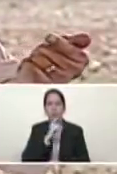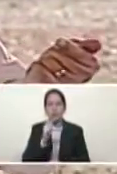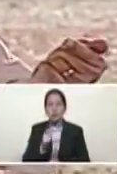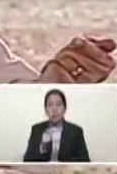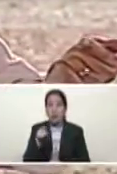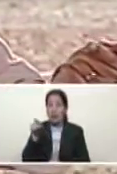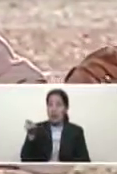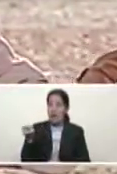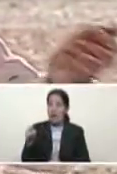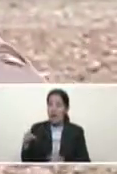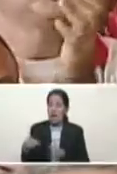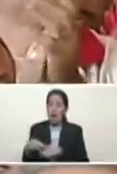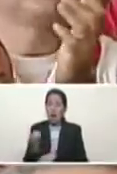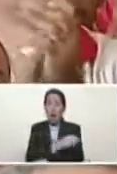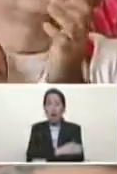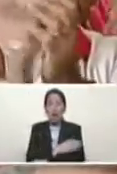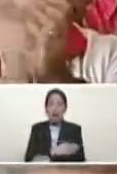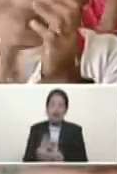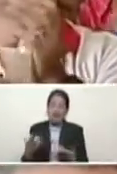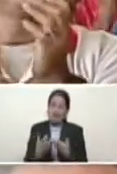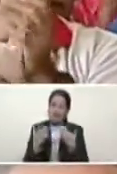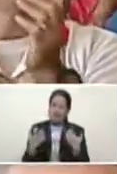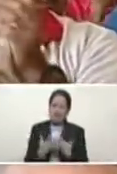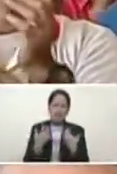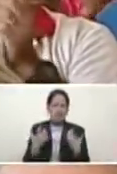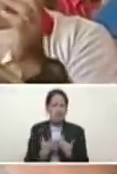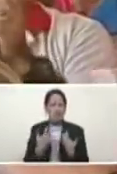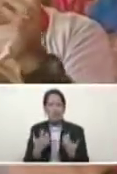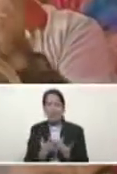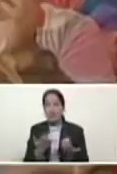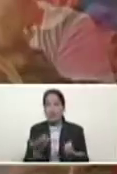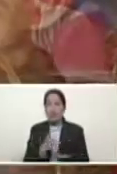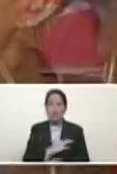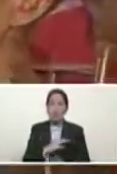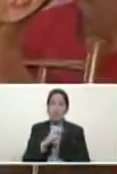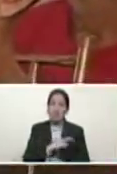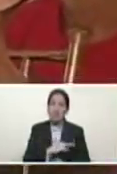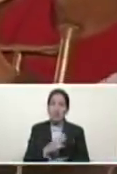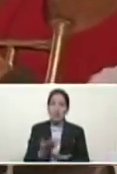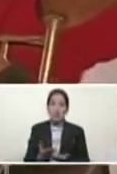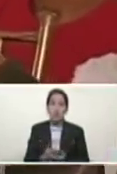Ellos quieren una guerra entre hermanos, una guerra civil,